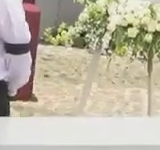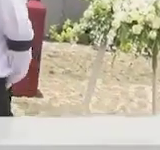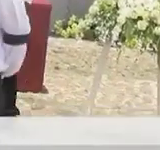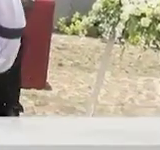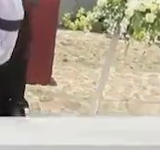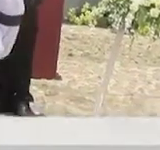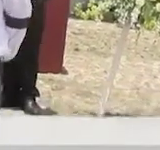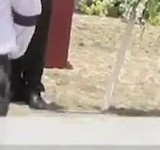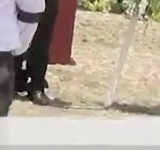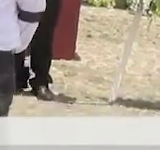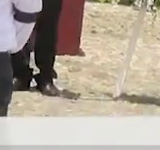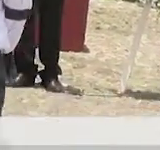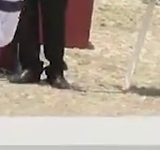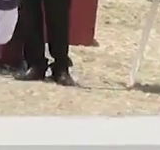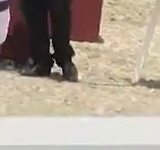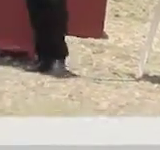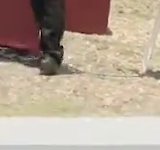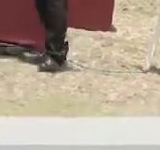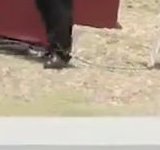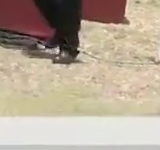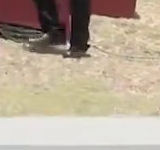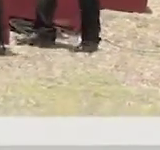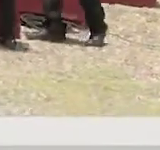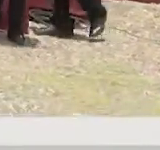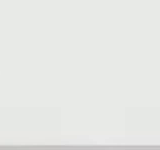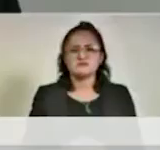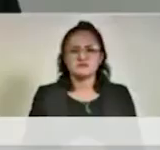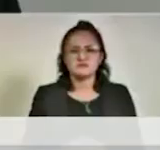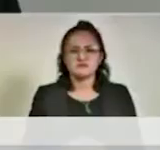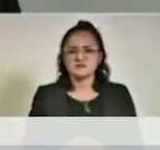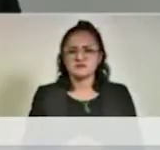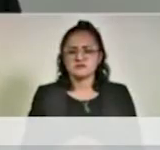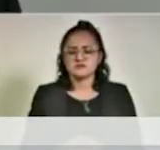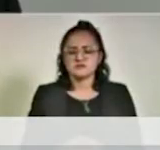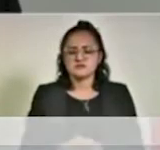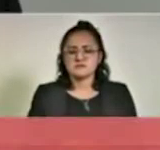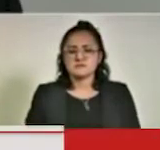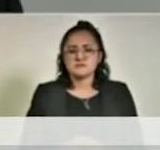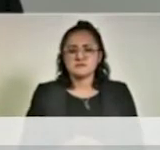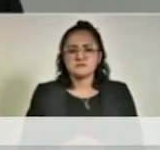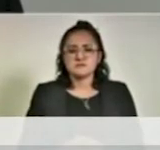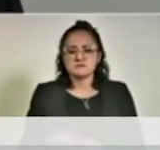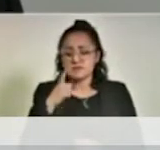pandemia que ha puesto en jaque al mundo entero y que ninguna generación había visto. A estos